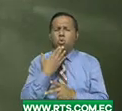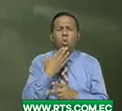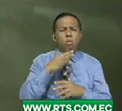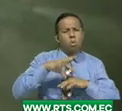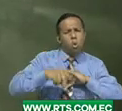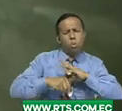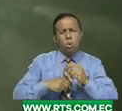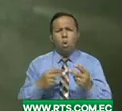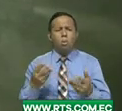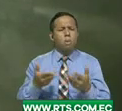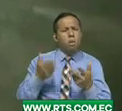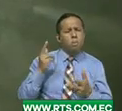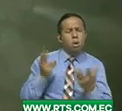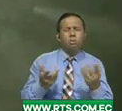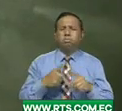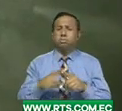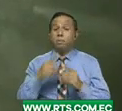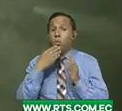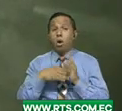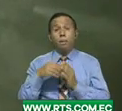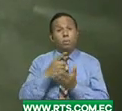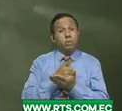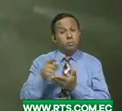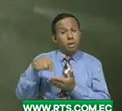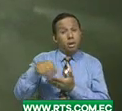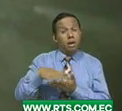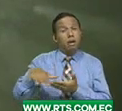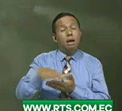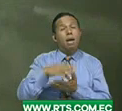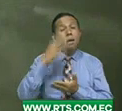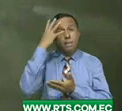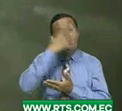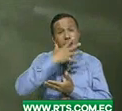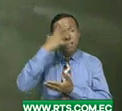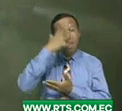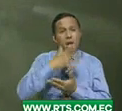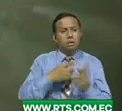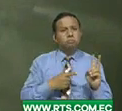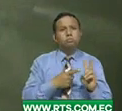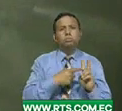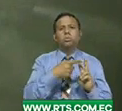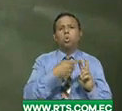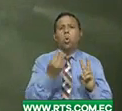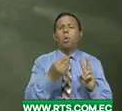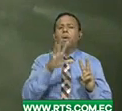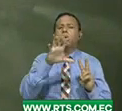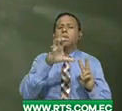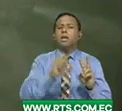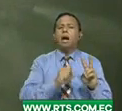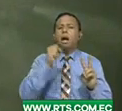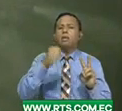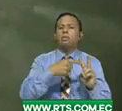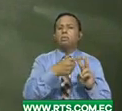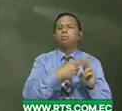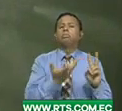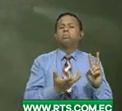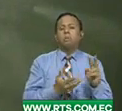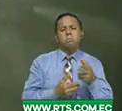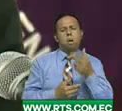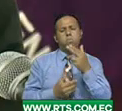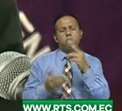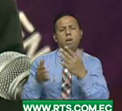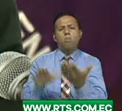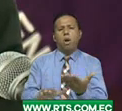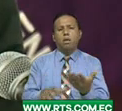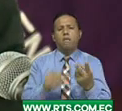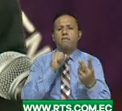en Esmeraldas, un policía fue asesinado. Por este hecho, hay dos adolescentes de 15 años aislados y buscan a otros dos menores.